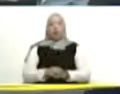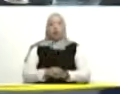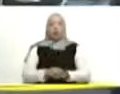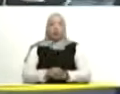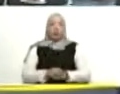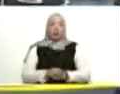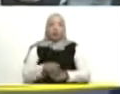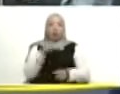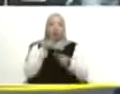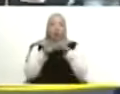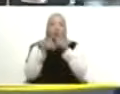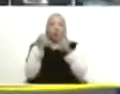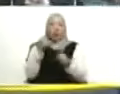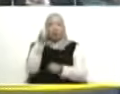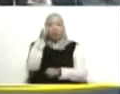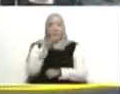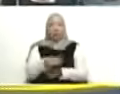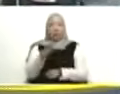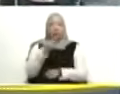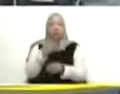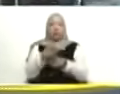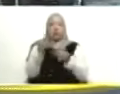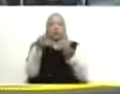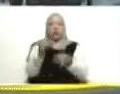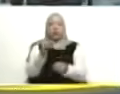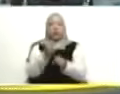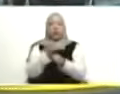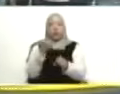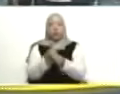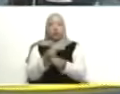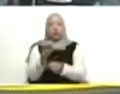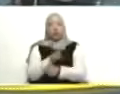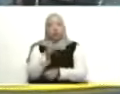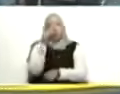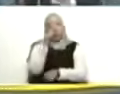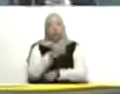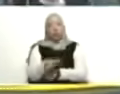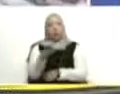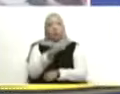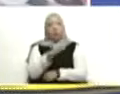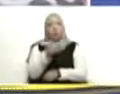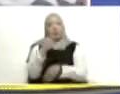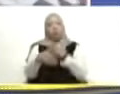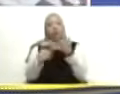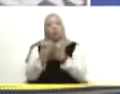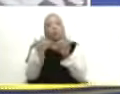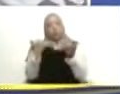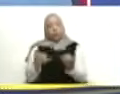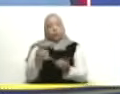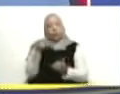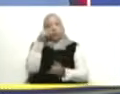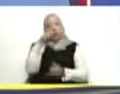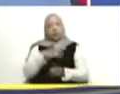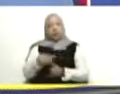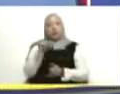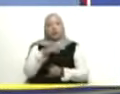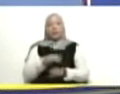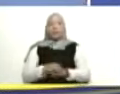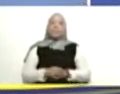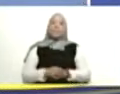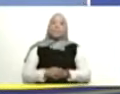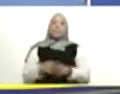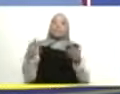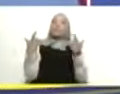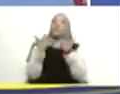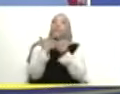armonía, amor, y estamos dispuestos con la situación energética que hay en el mundo, que en Venezuela está abierta